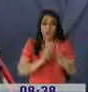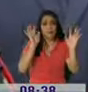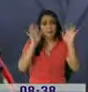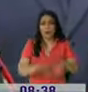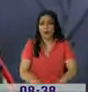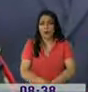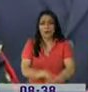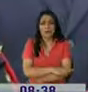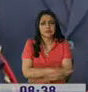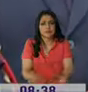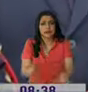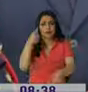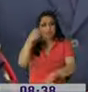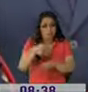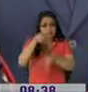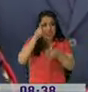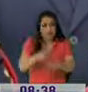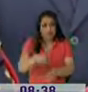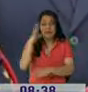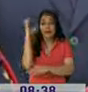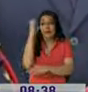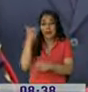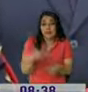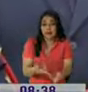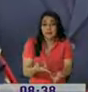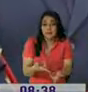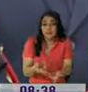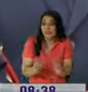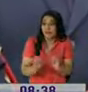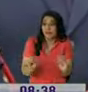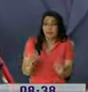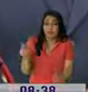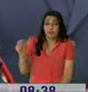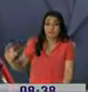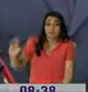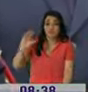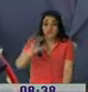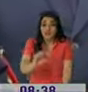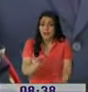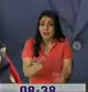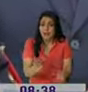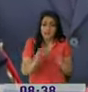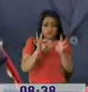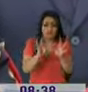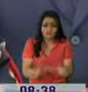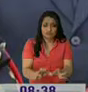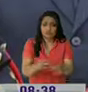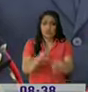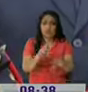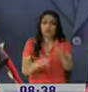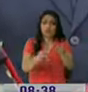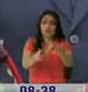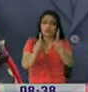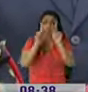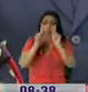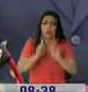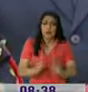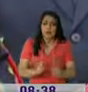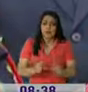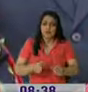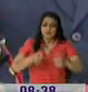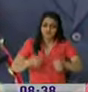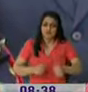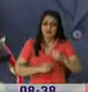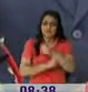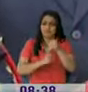se debería declarar en emergencia y se asignan los fondos necesarios para que se haga inmediatamente la construcción del puente, lo que pedimos del puente de hormigón